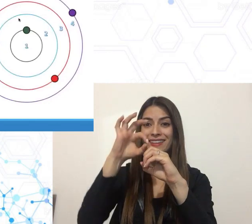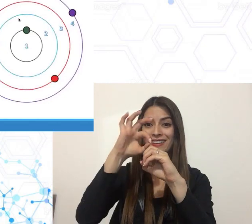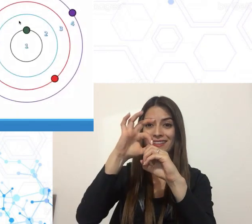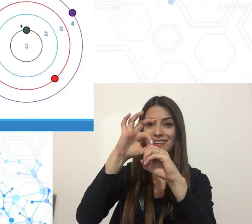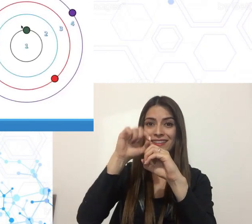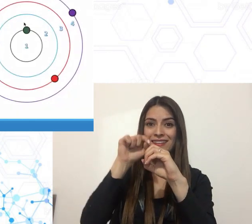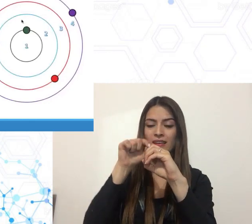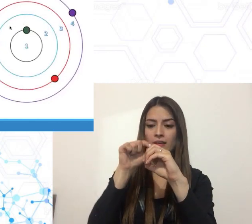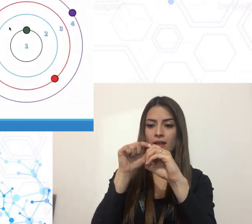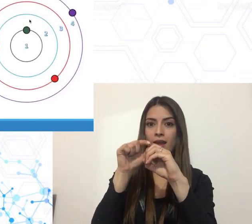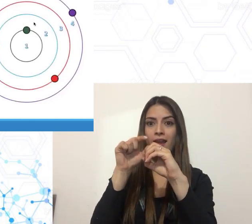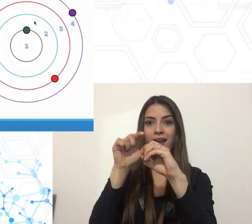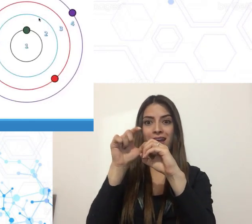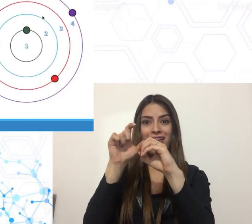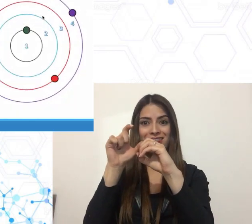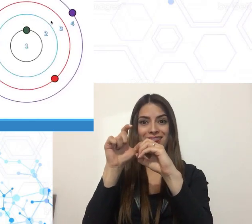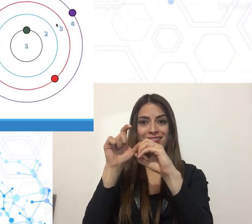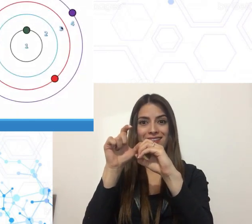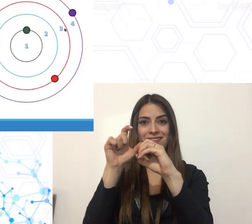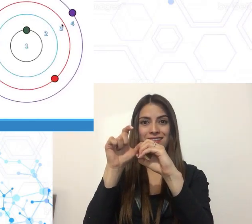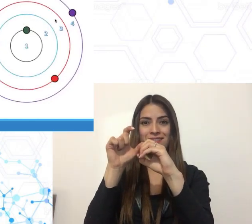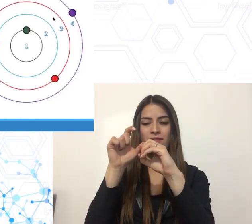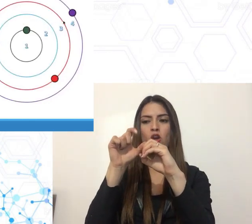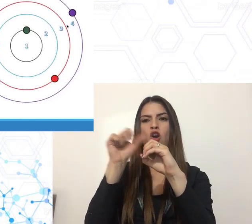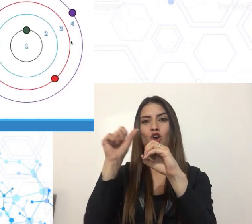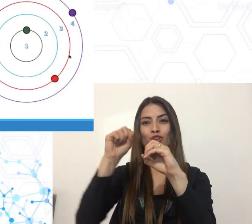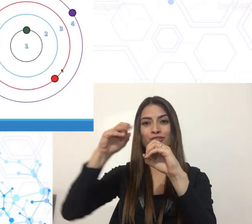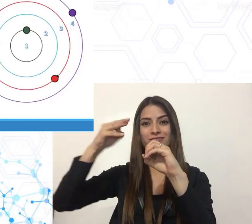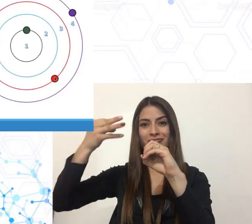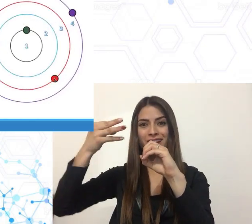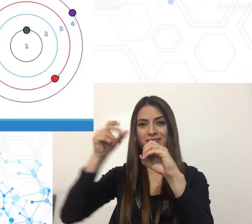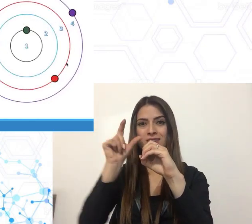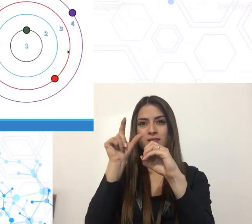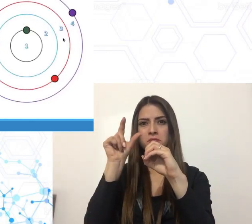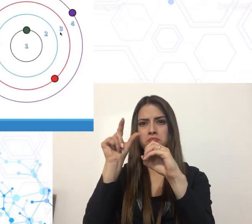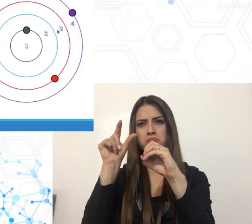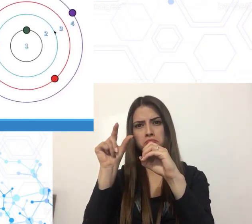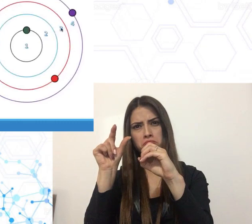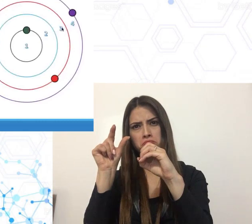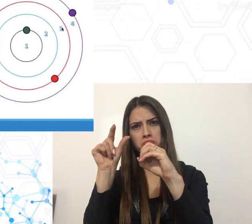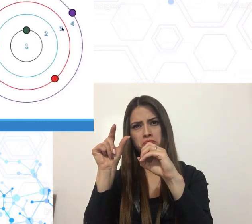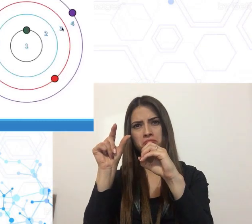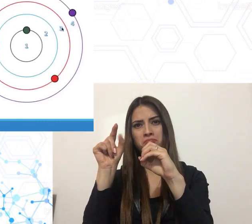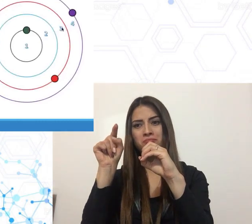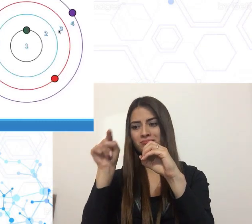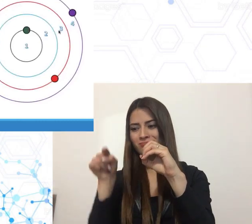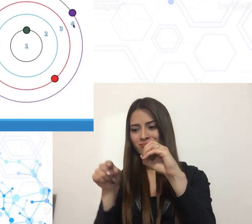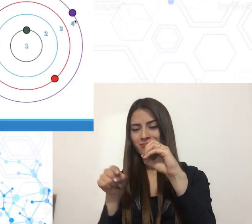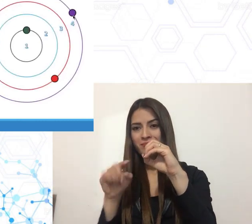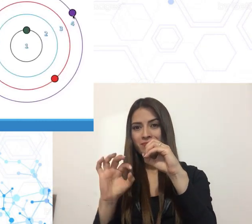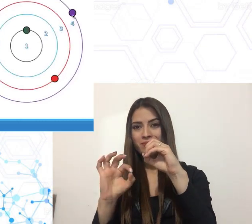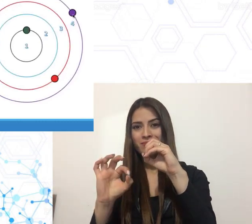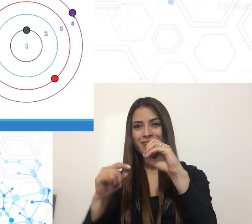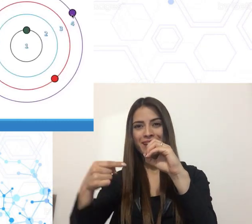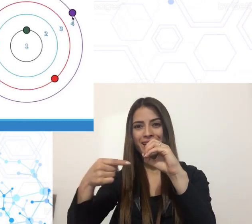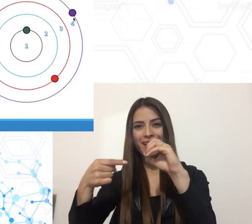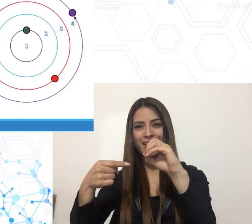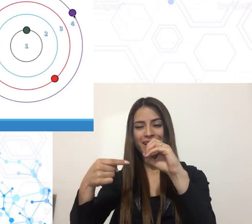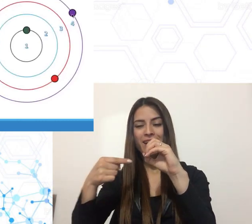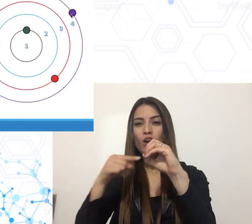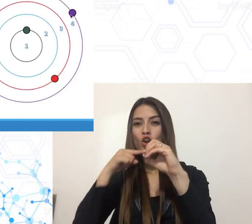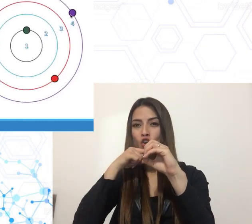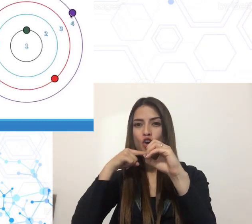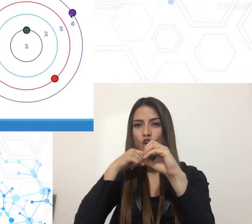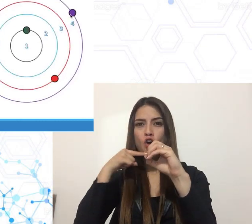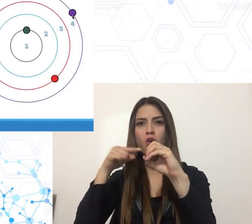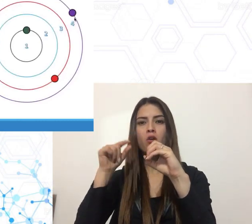amplio, el espacio que queda libre con el nivel 3 en ese electrón que veo de color rojo, y observamos aquí